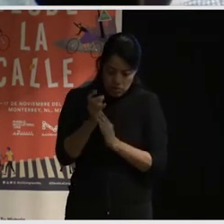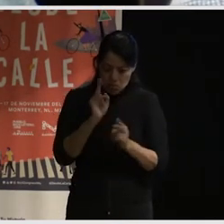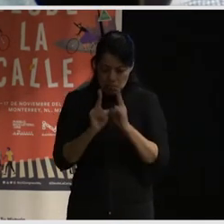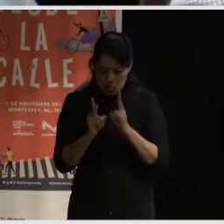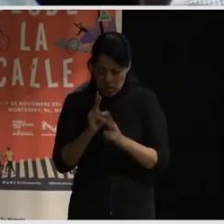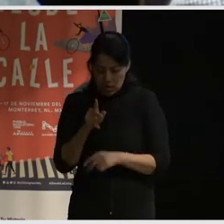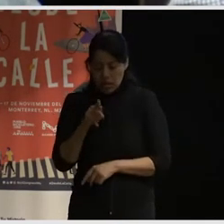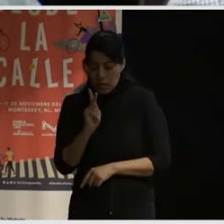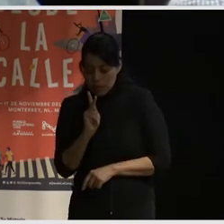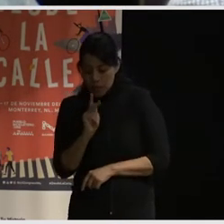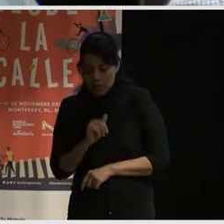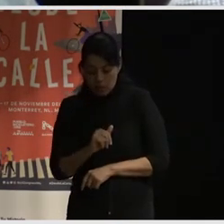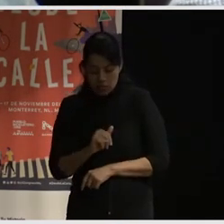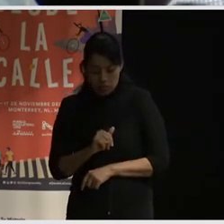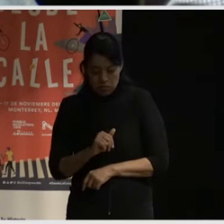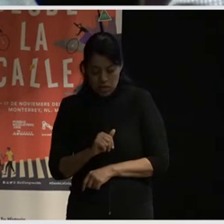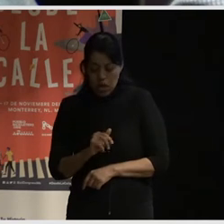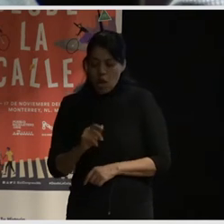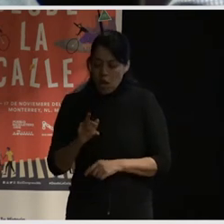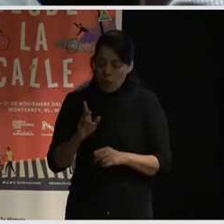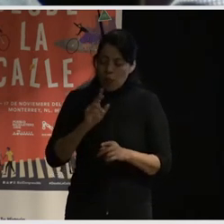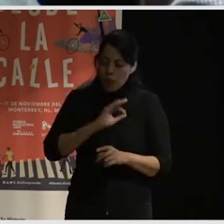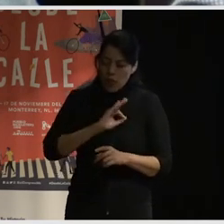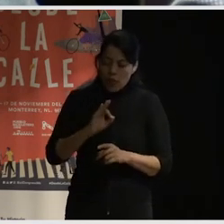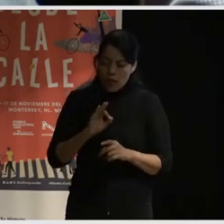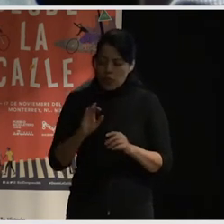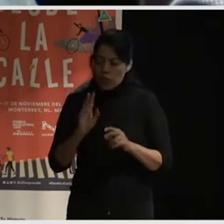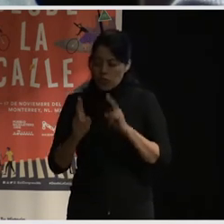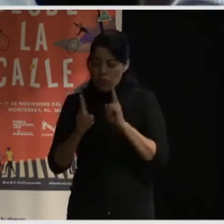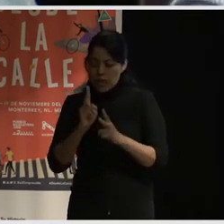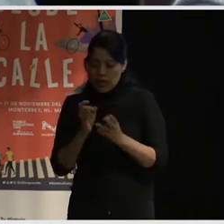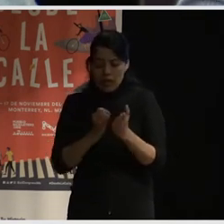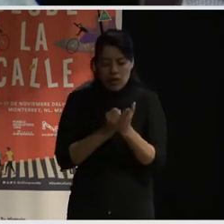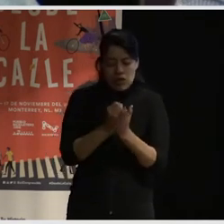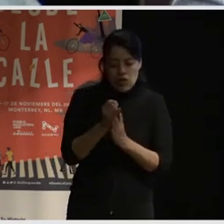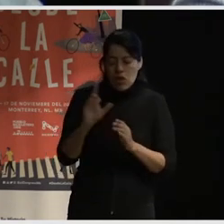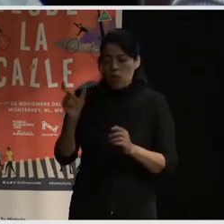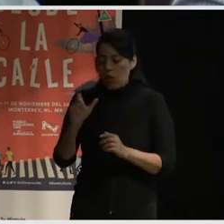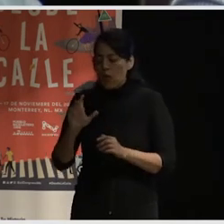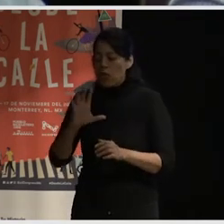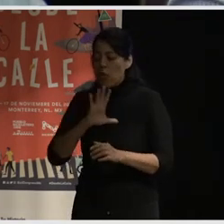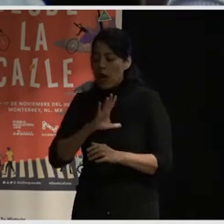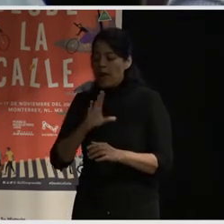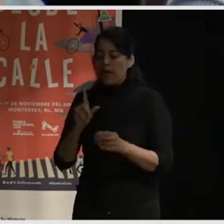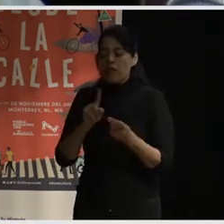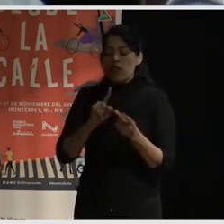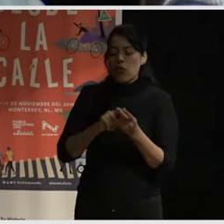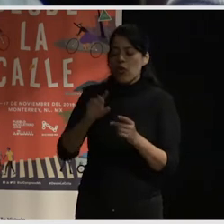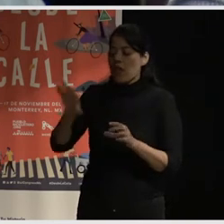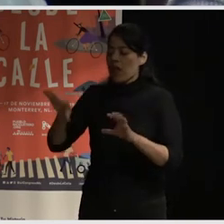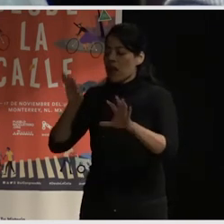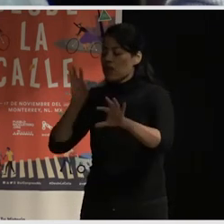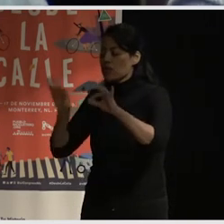hablar se puede hablar de opciones y decisiones cuando tenemos alternativas de donde escoger cuando